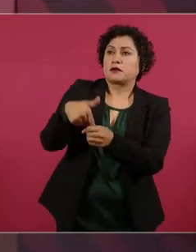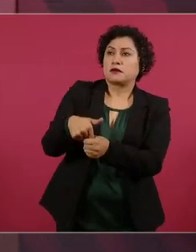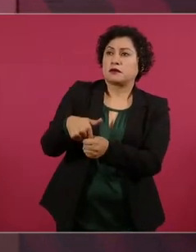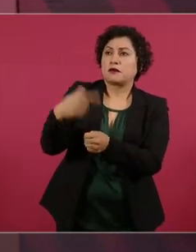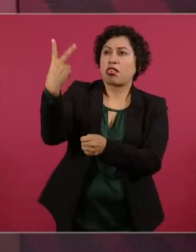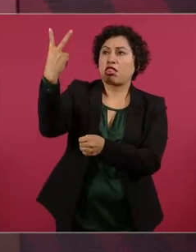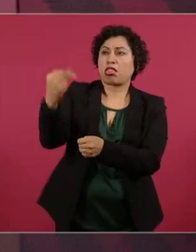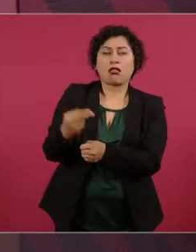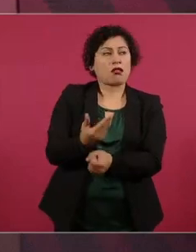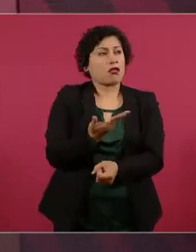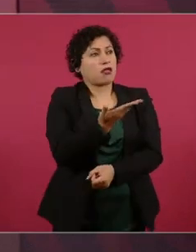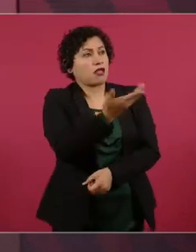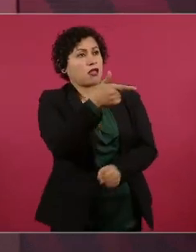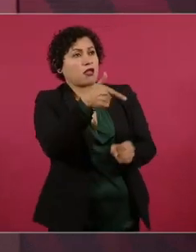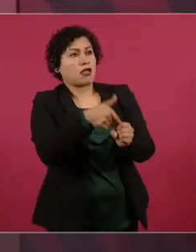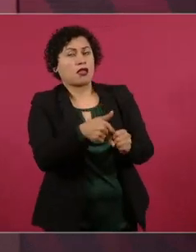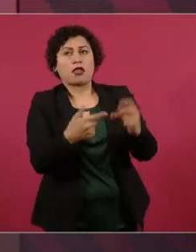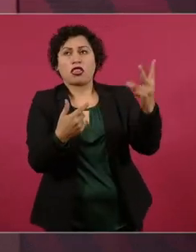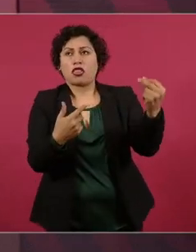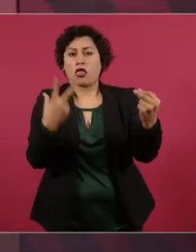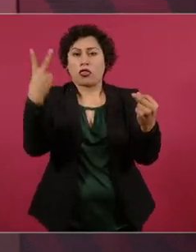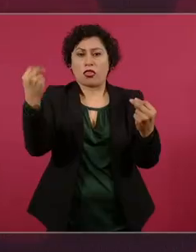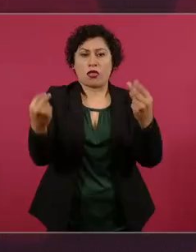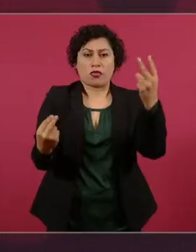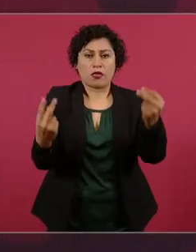¿cuánto tiempo dura el gobierno?